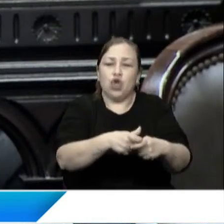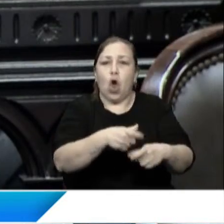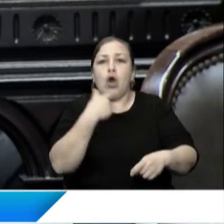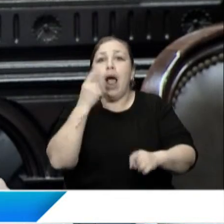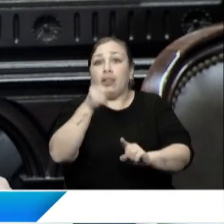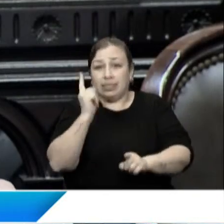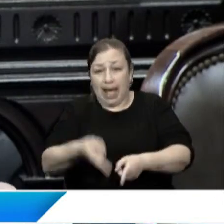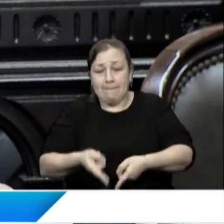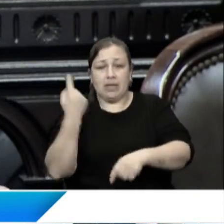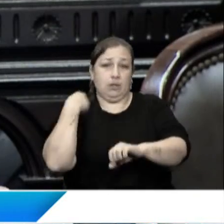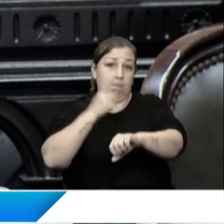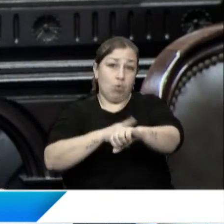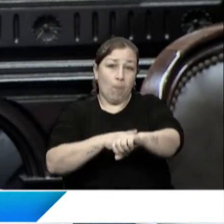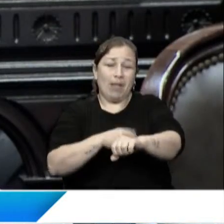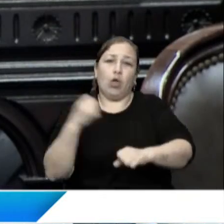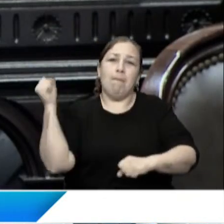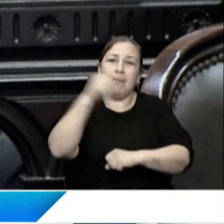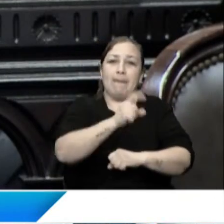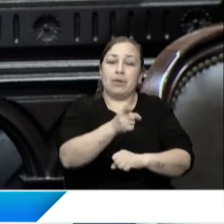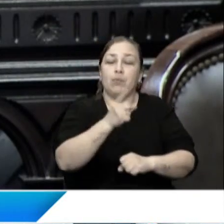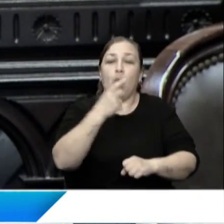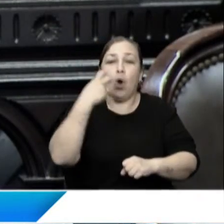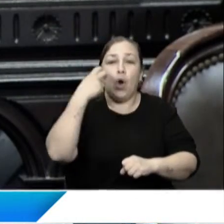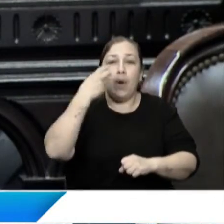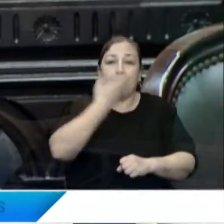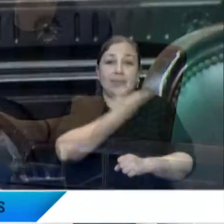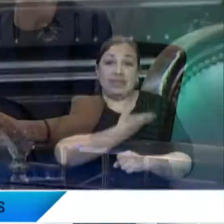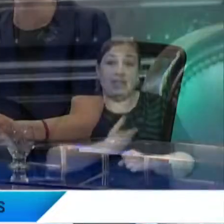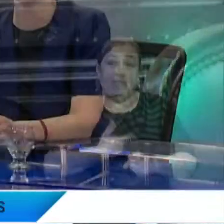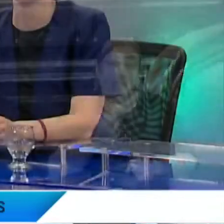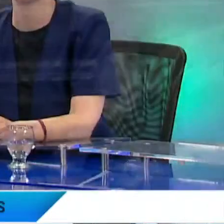de la Cámara. Digo, que se hagan responsables.